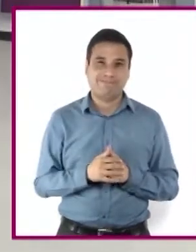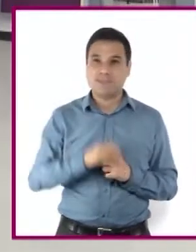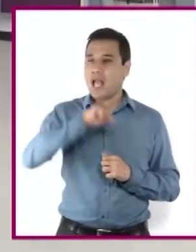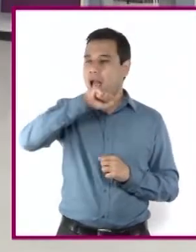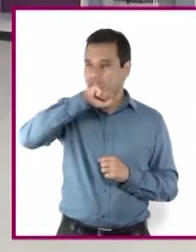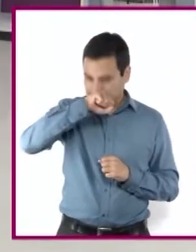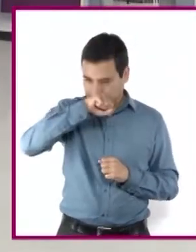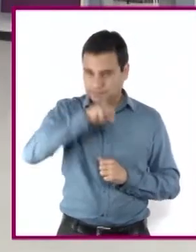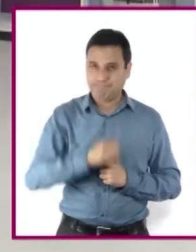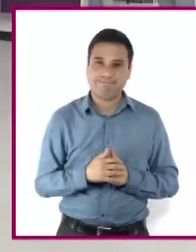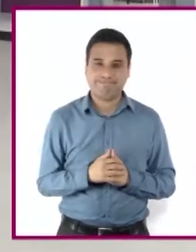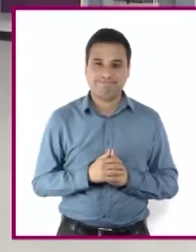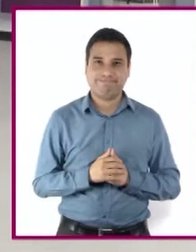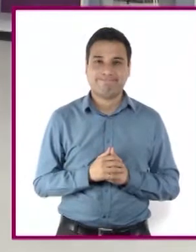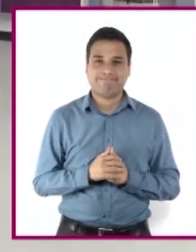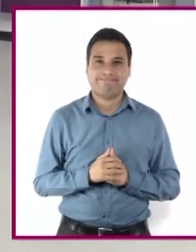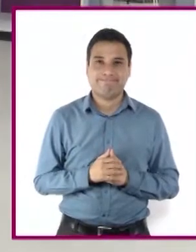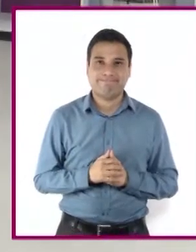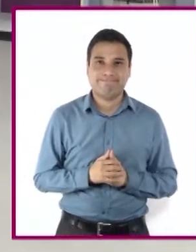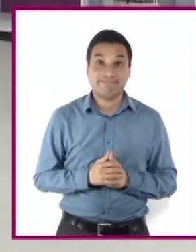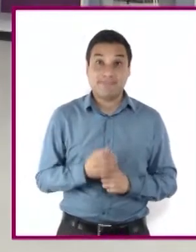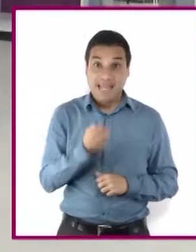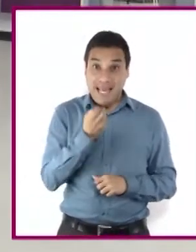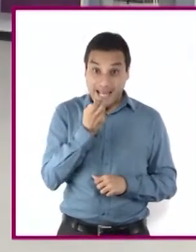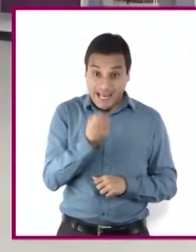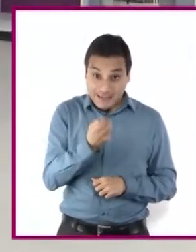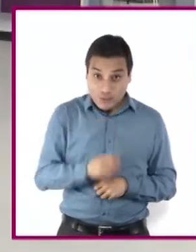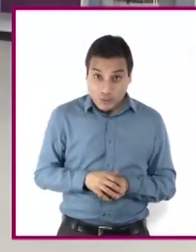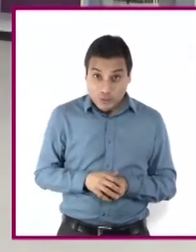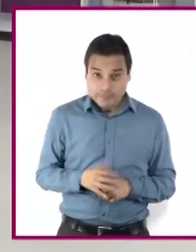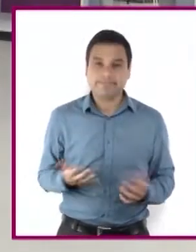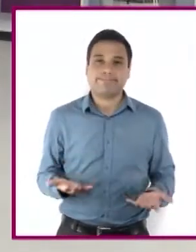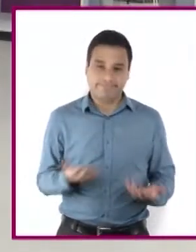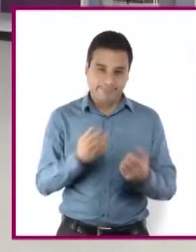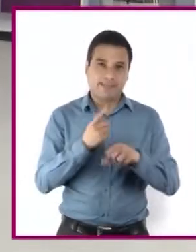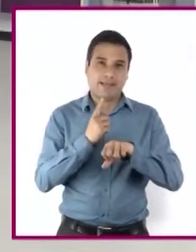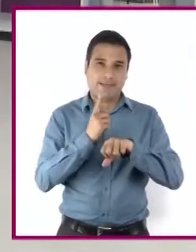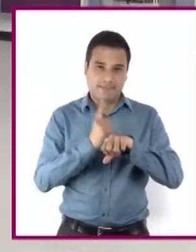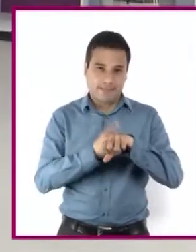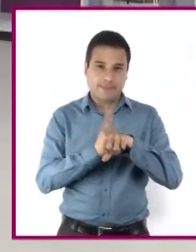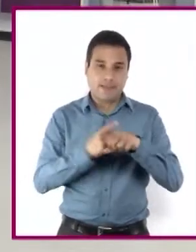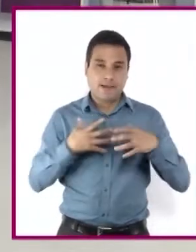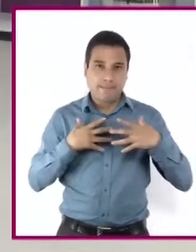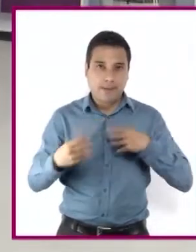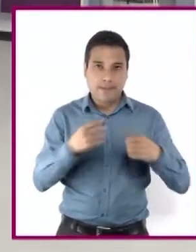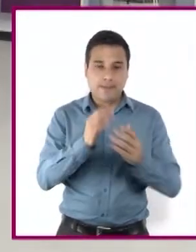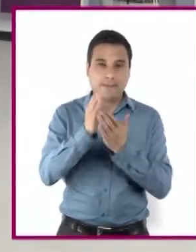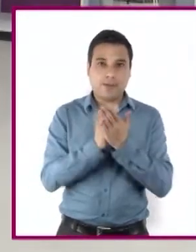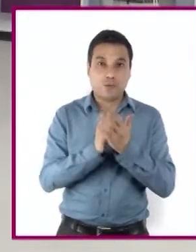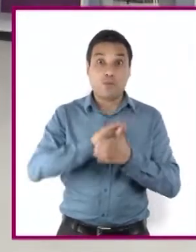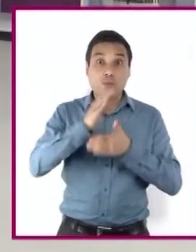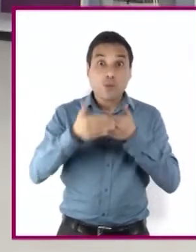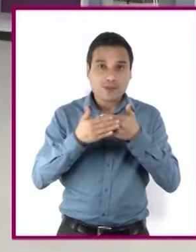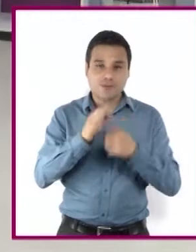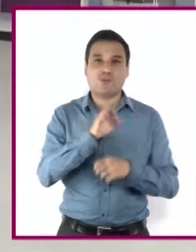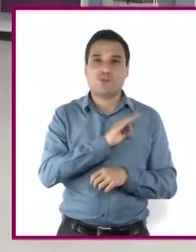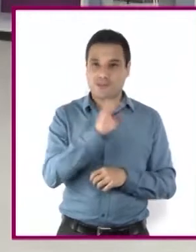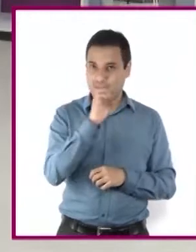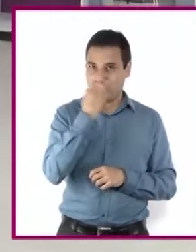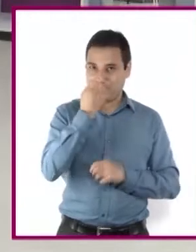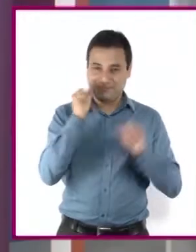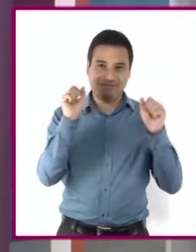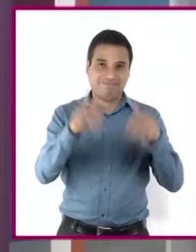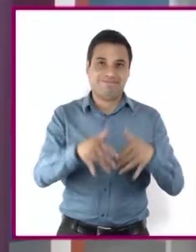etiqueta, lo que nos ayudará a reducir riesgos y nos brindará la oportunidad de encontrarnos nuevamente en las